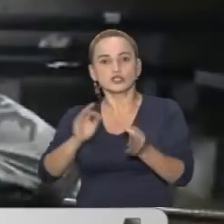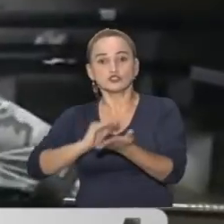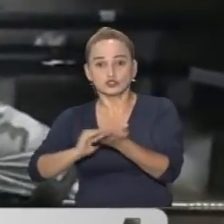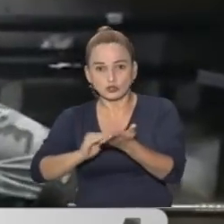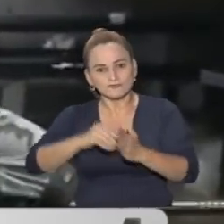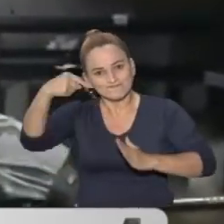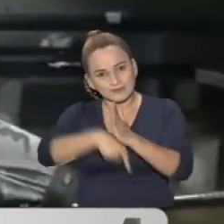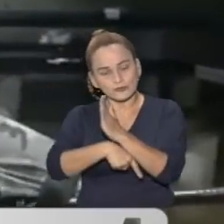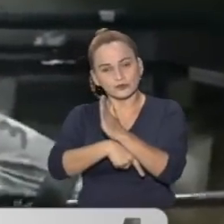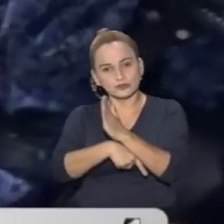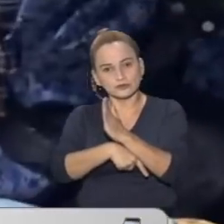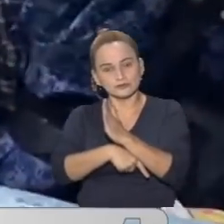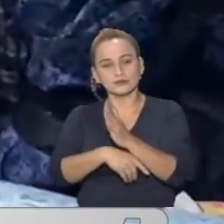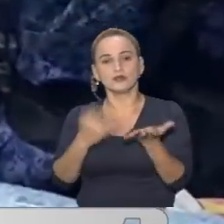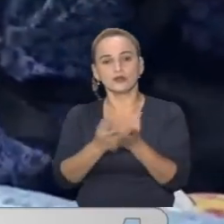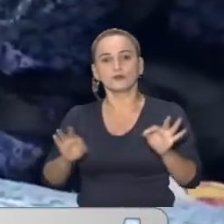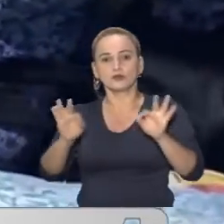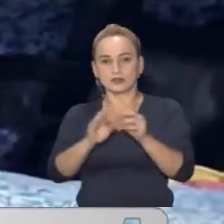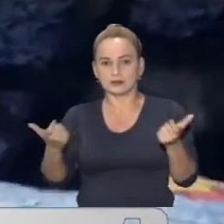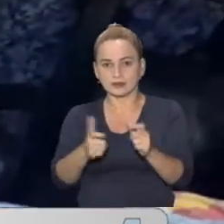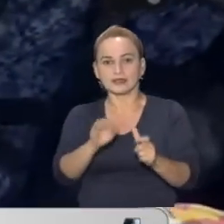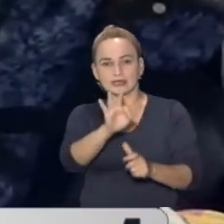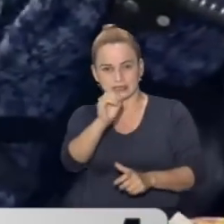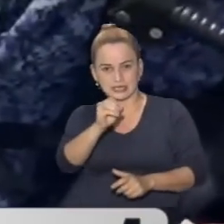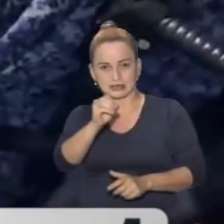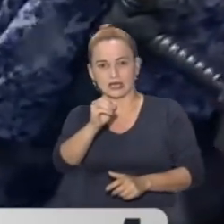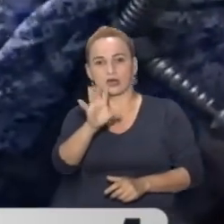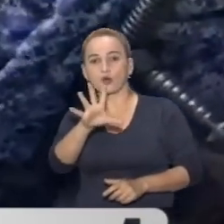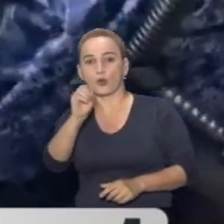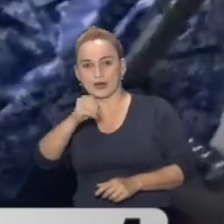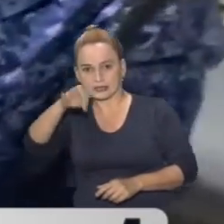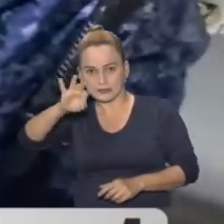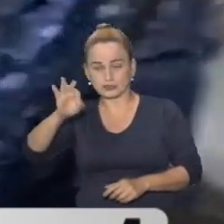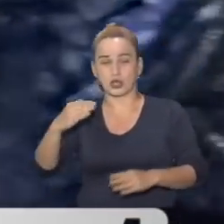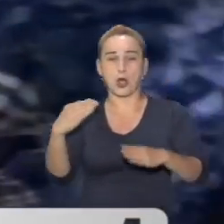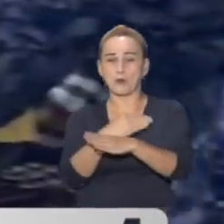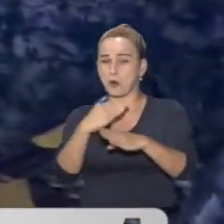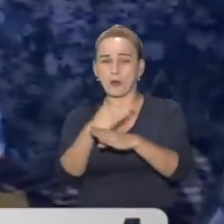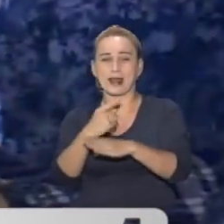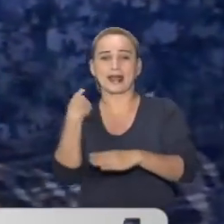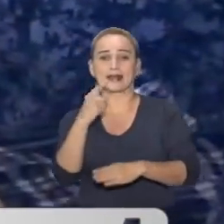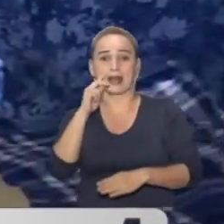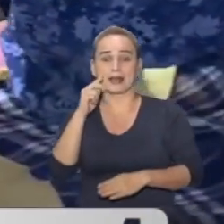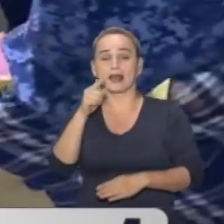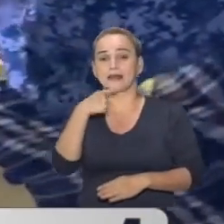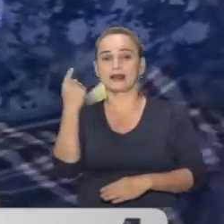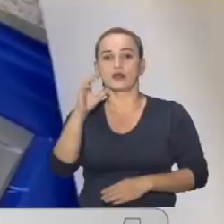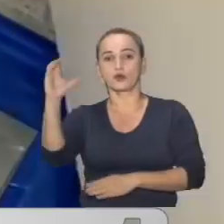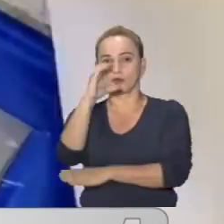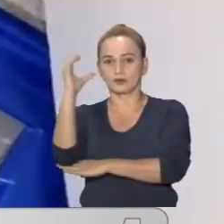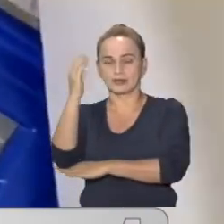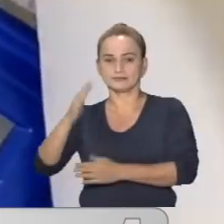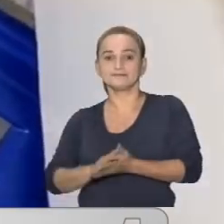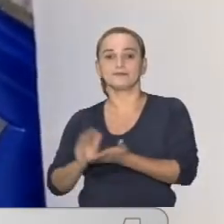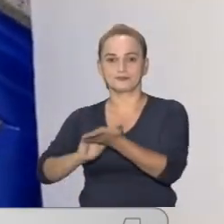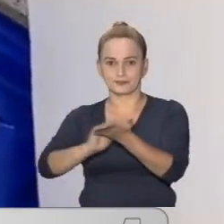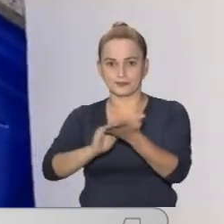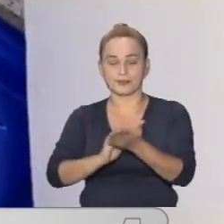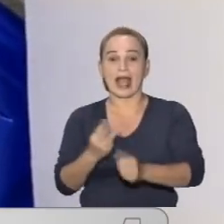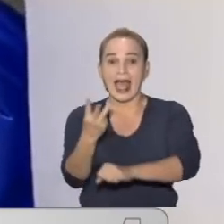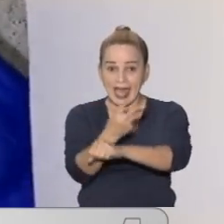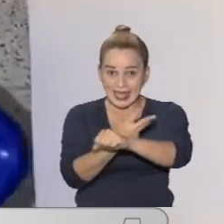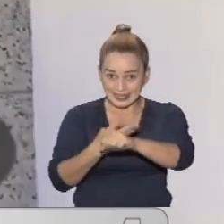problema, estamos seguros que se va a disminuir entre un 30 y 40% esta gran problemática de todo el país. En